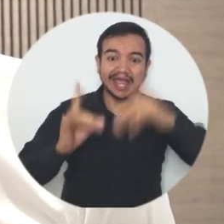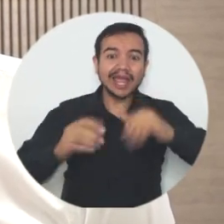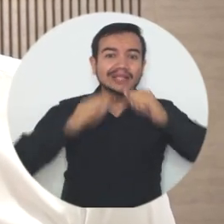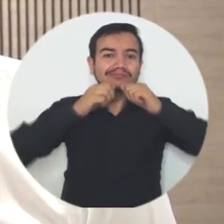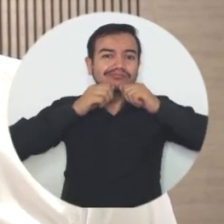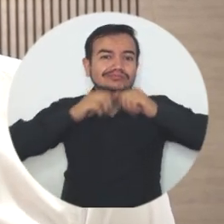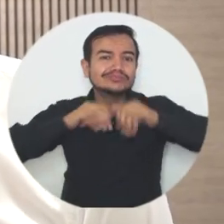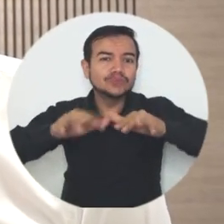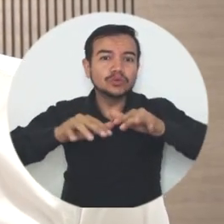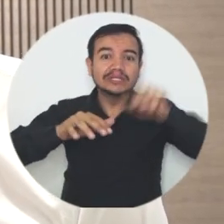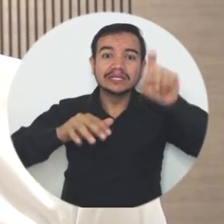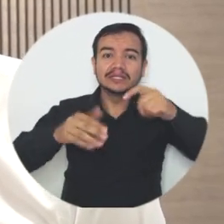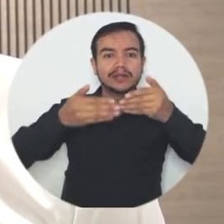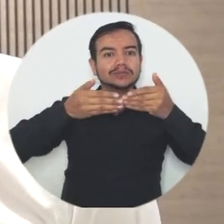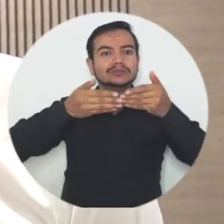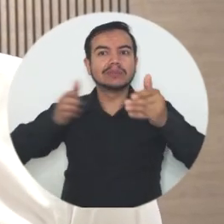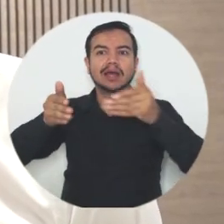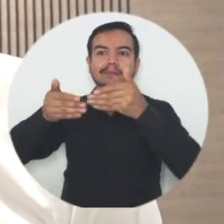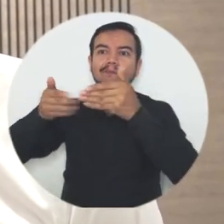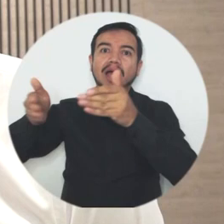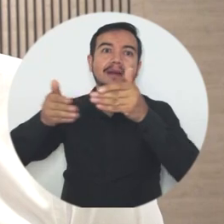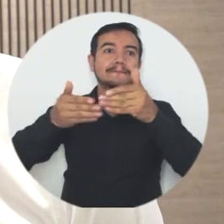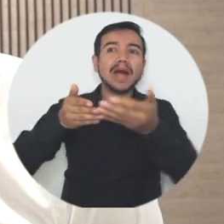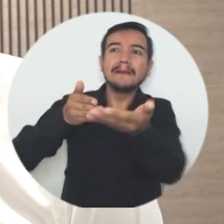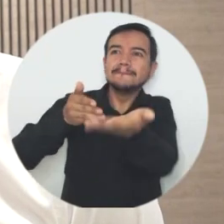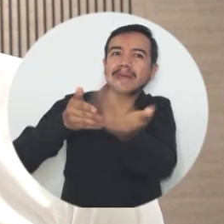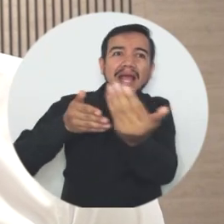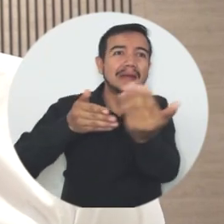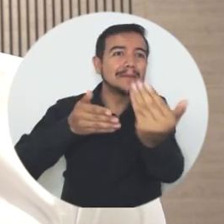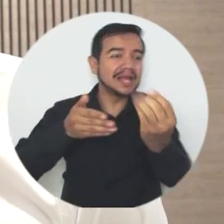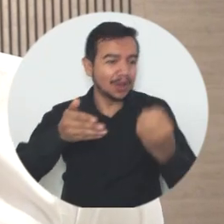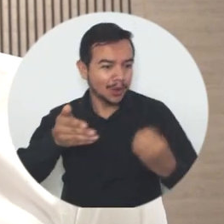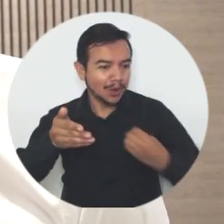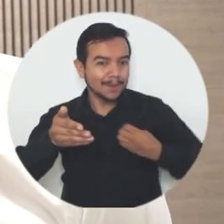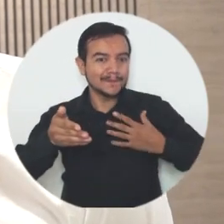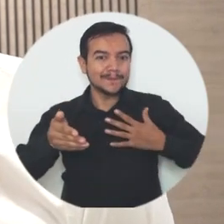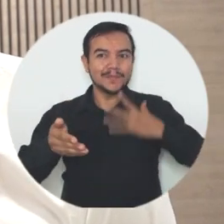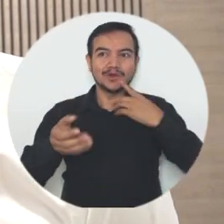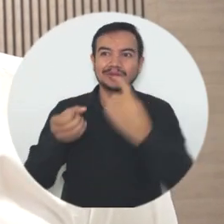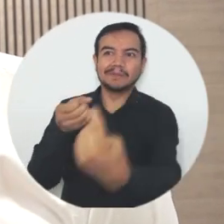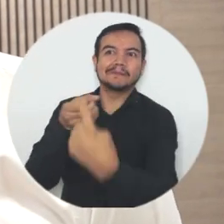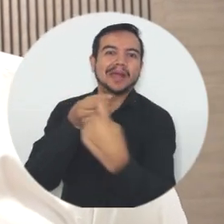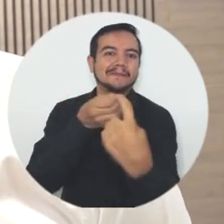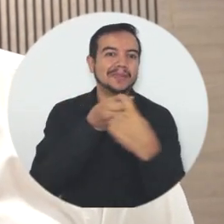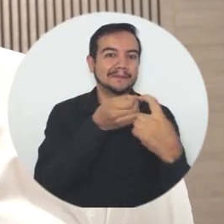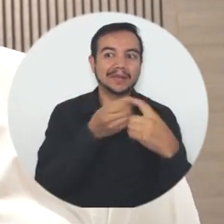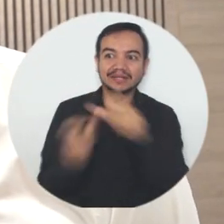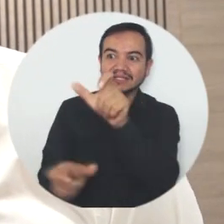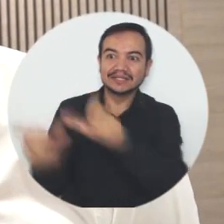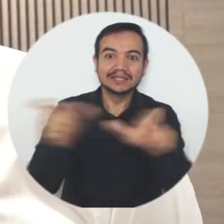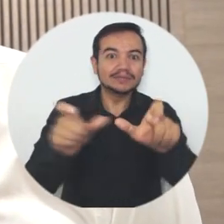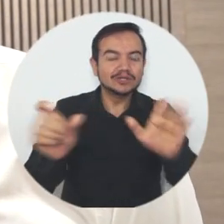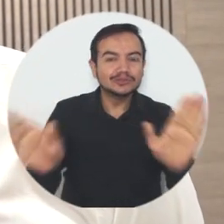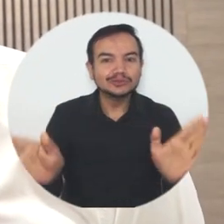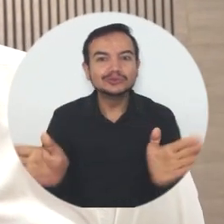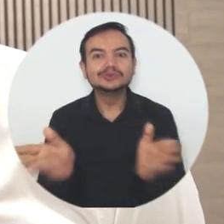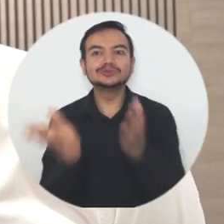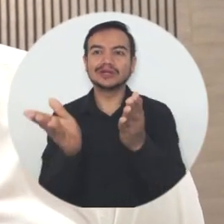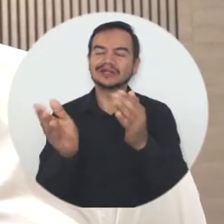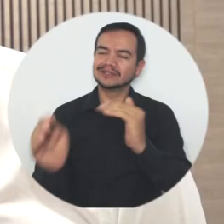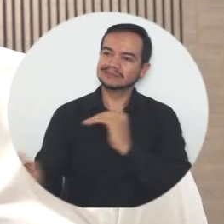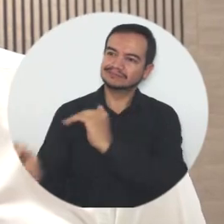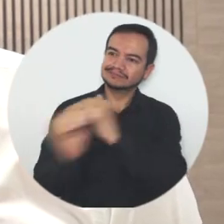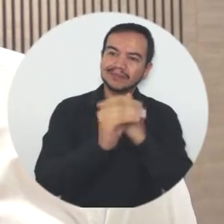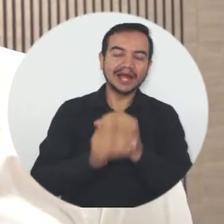pública, ofrecer a los jóvenes oportunidades. Es la manera mejor para hacer que nuestra